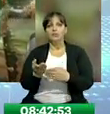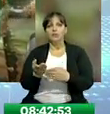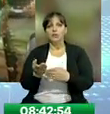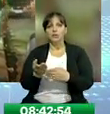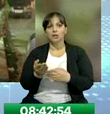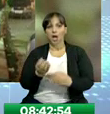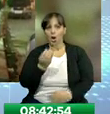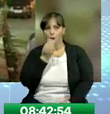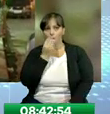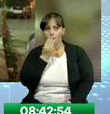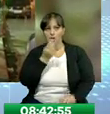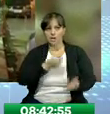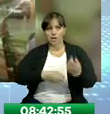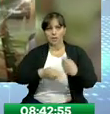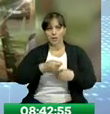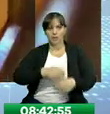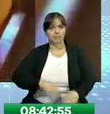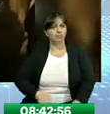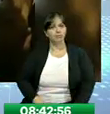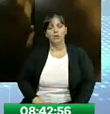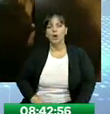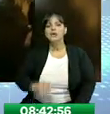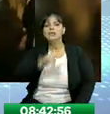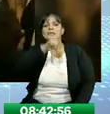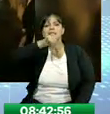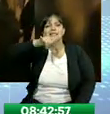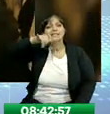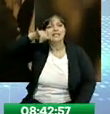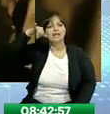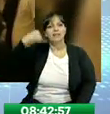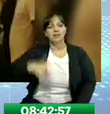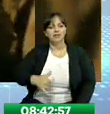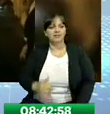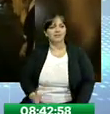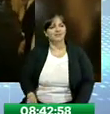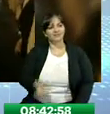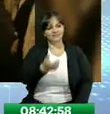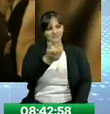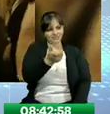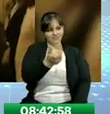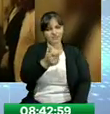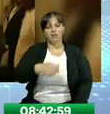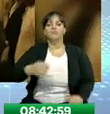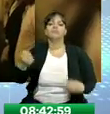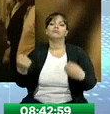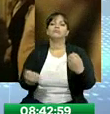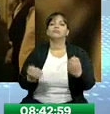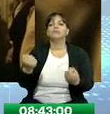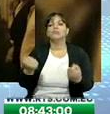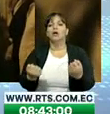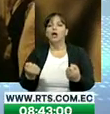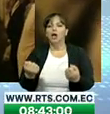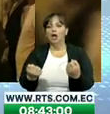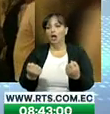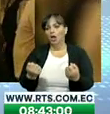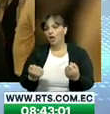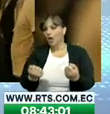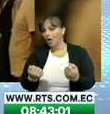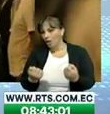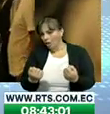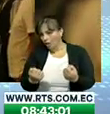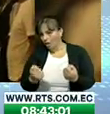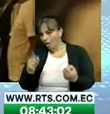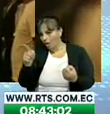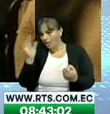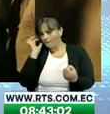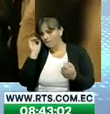que sea así la cerveza en las puertas de los vehículos y quienes van conduciendo como son chavistas y